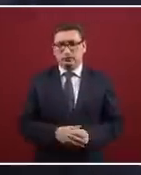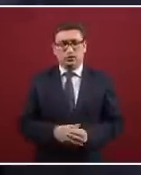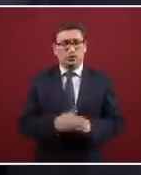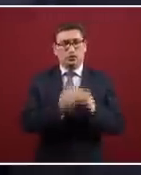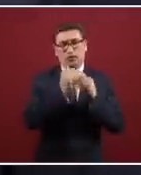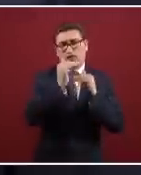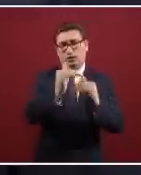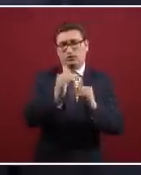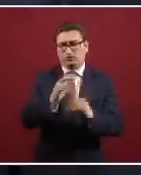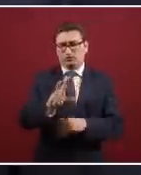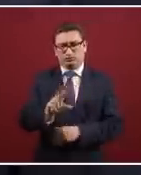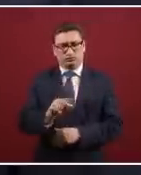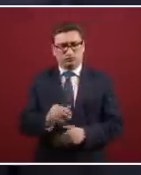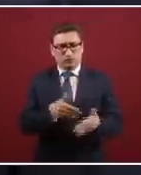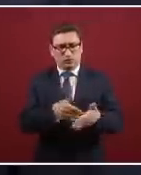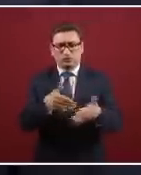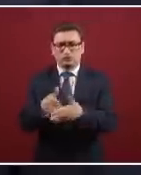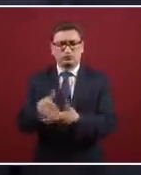limitado